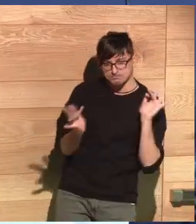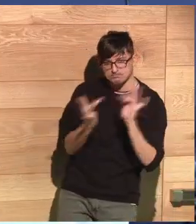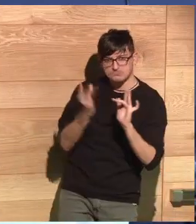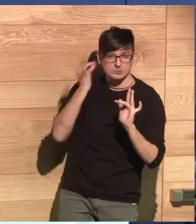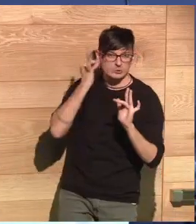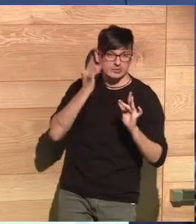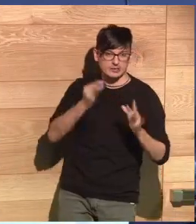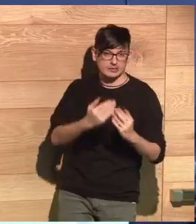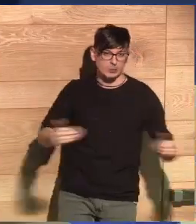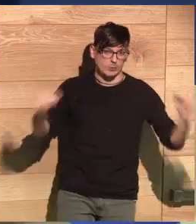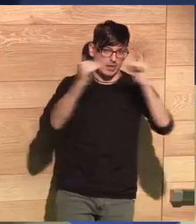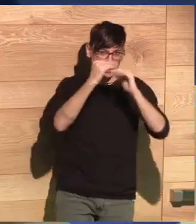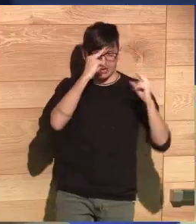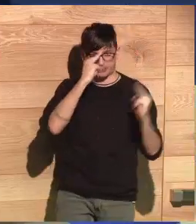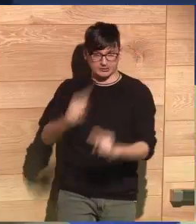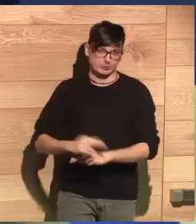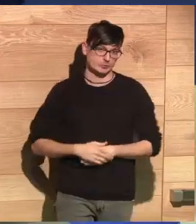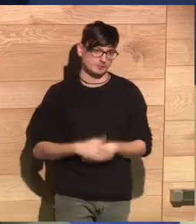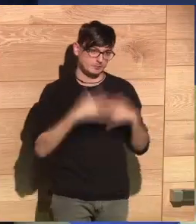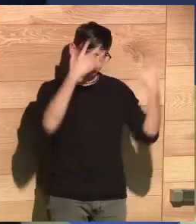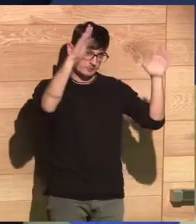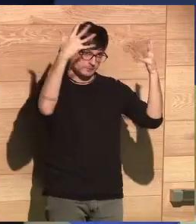igual y con respeto.